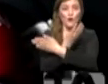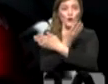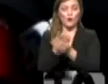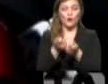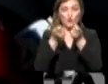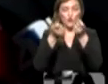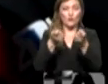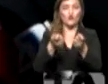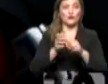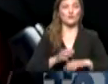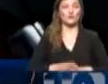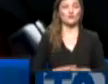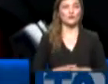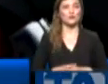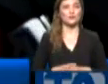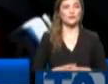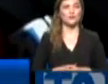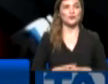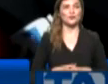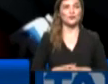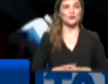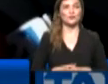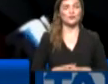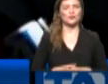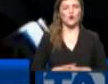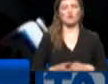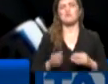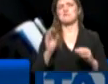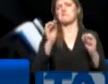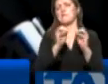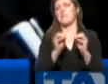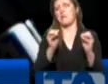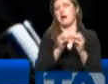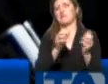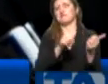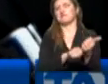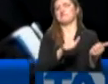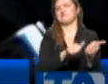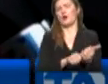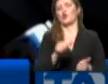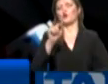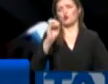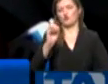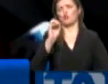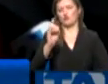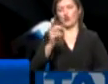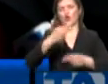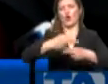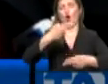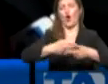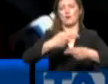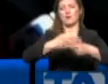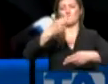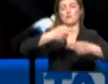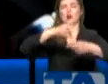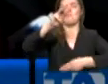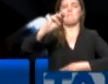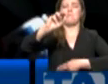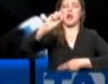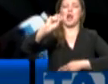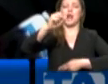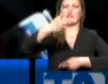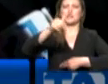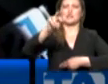Y dijimos, vamos a conseguir un hermano más de los zamoranos chinchipenses y será un nuevo macharo. Así que le